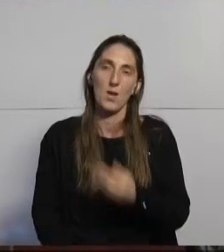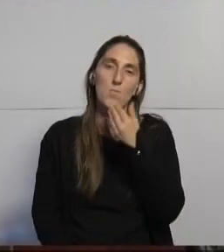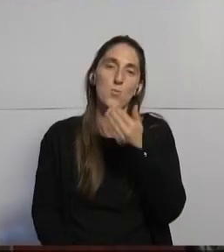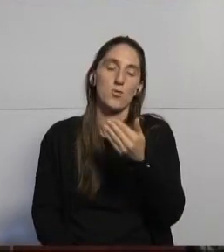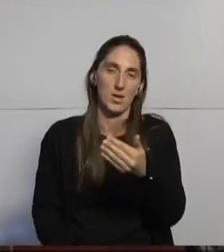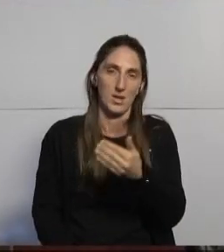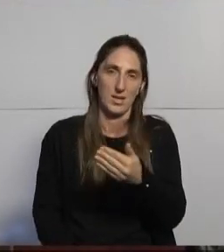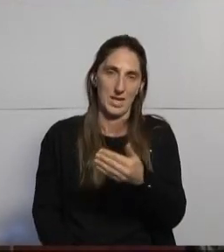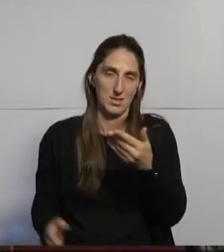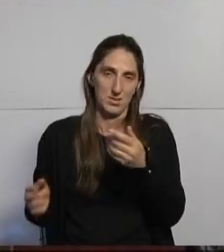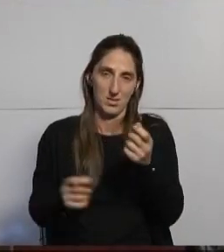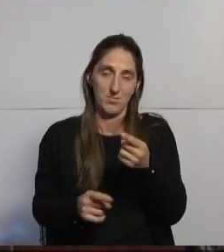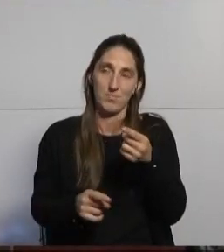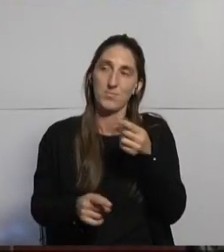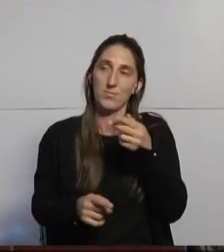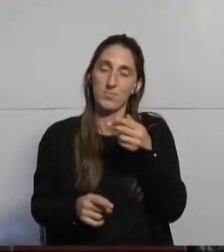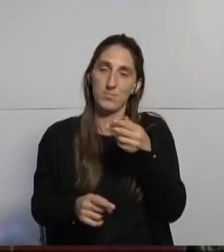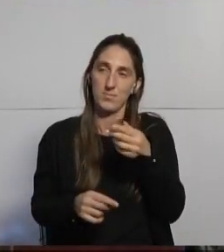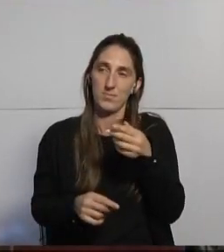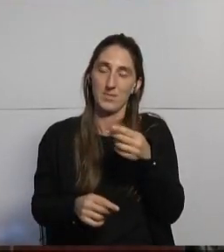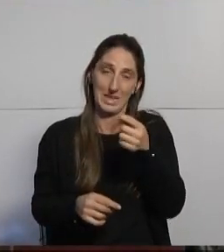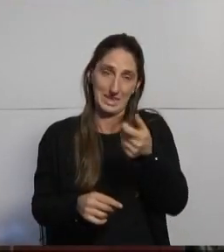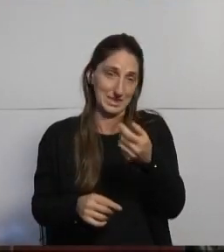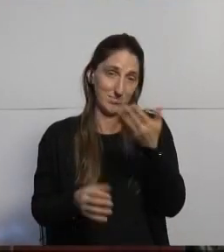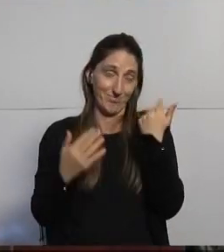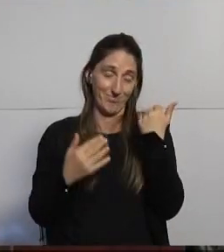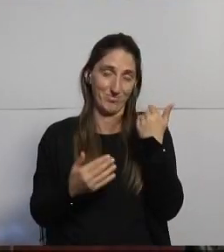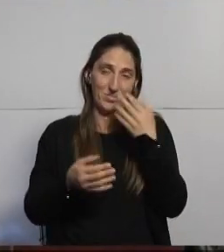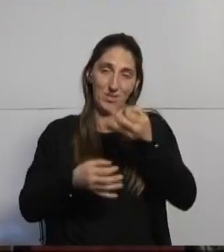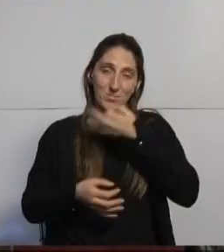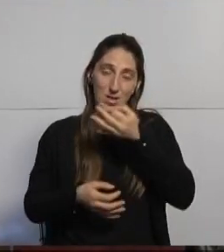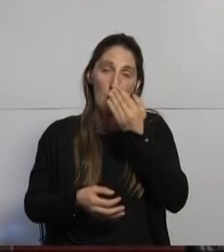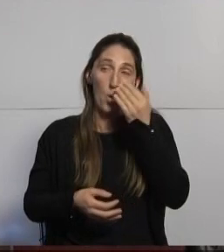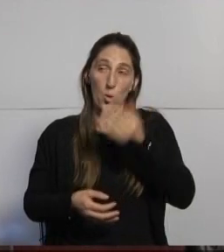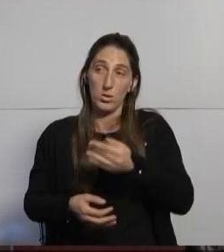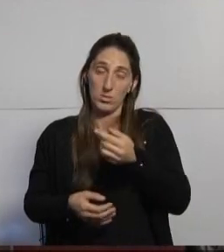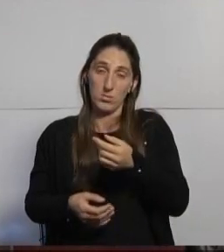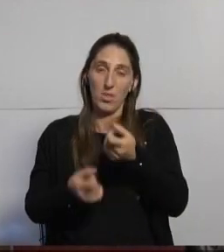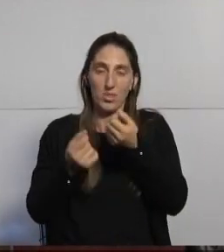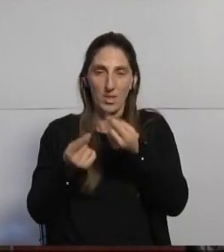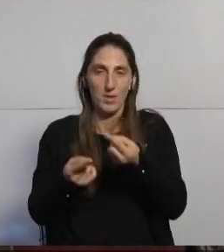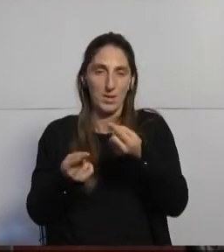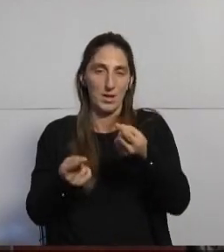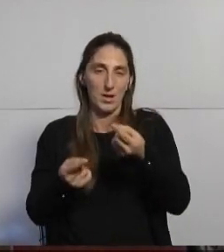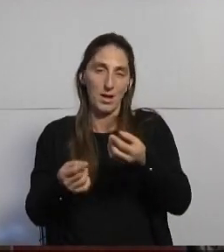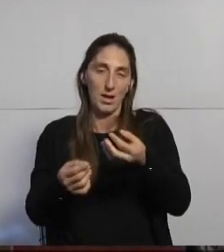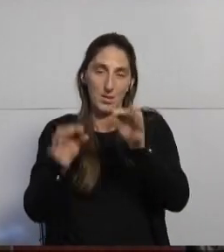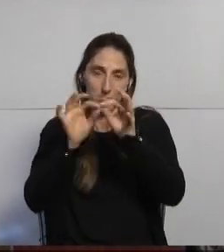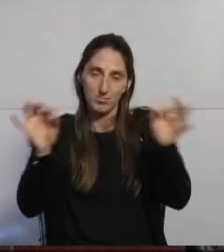por tu exposición. Héctor Cotelo de Quanam, recién lo escucharon cuando él al final aportaba aparte una vía de contacto a través de su cuenta